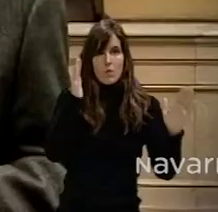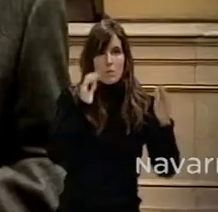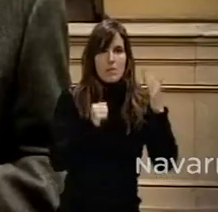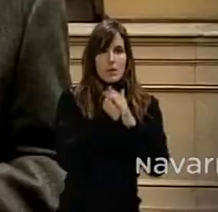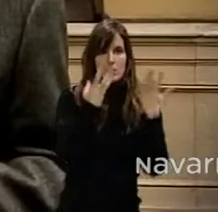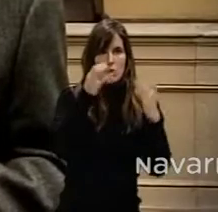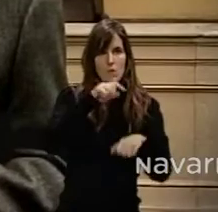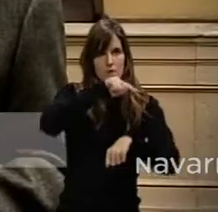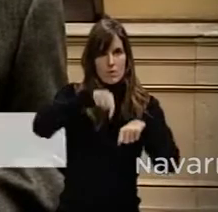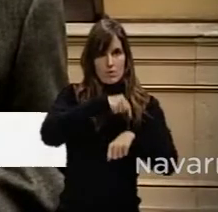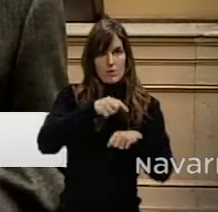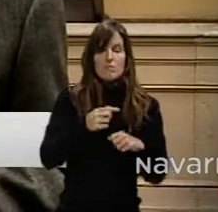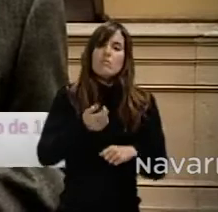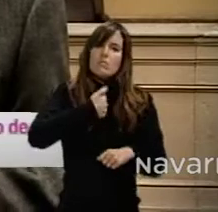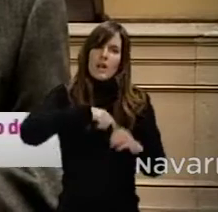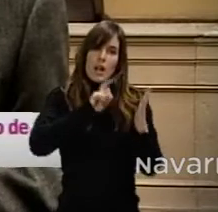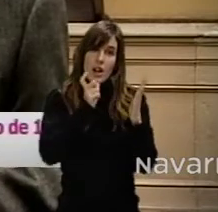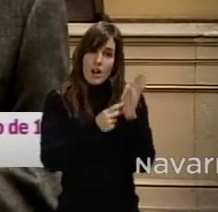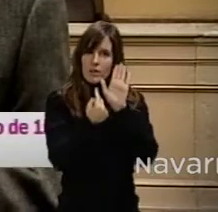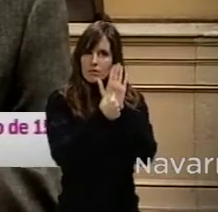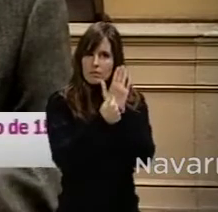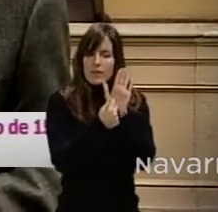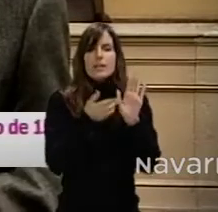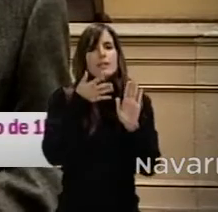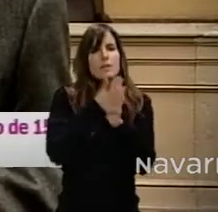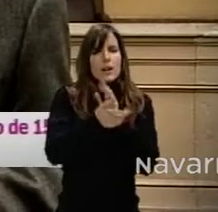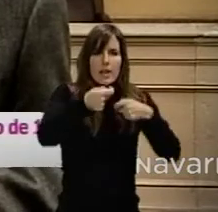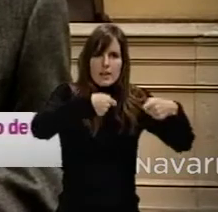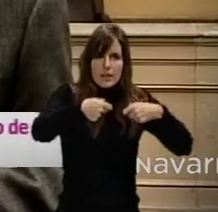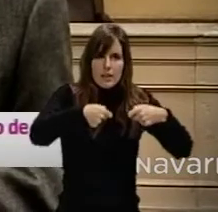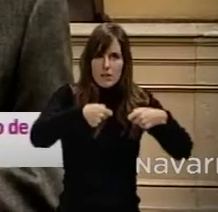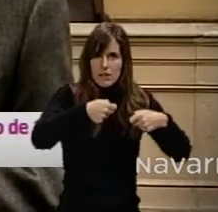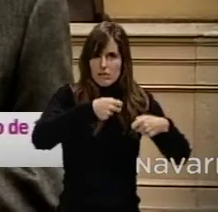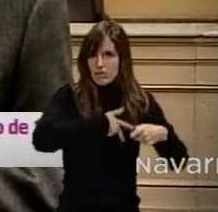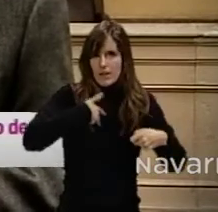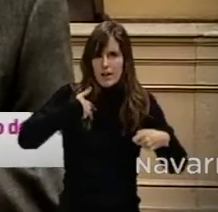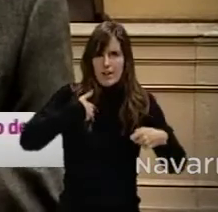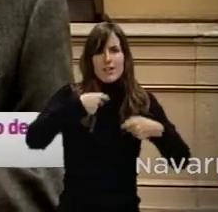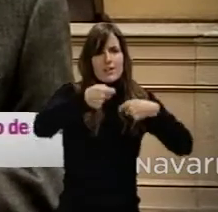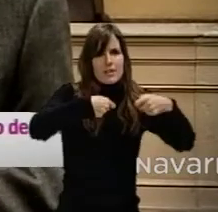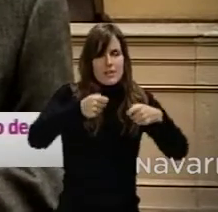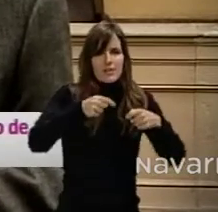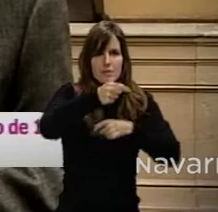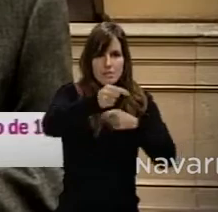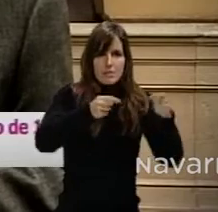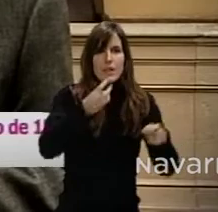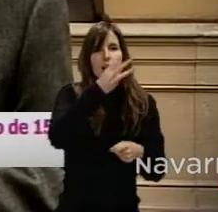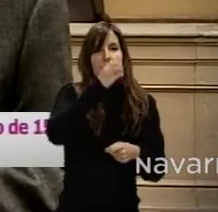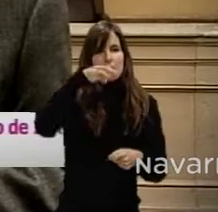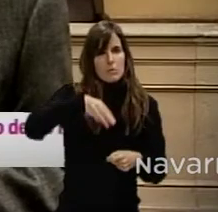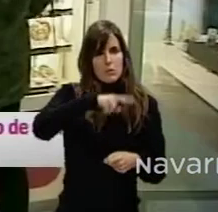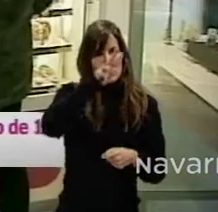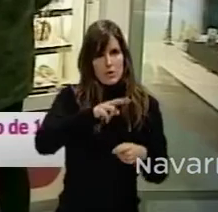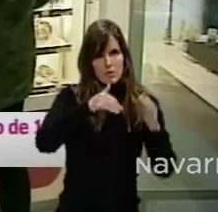el marco al que hemos hecho referencia rige para establecimientos comerciales de más de 300 metros